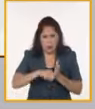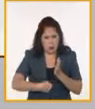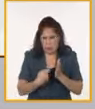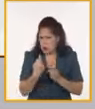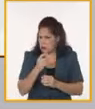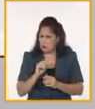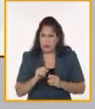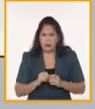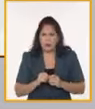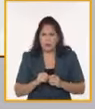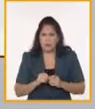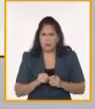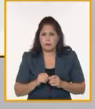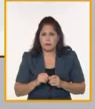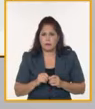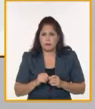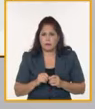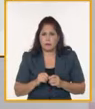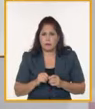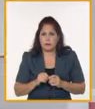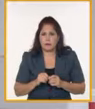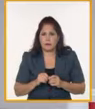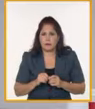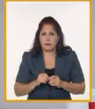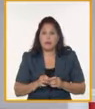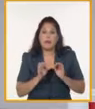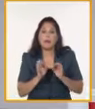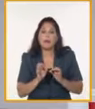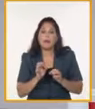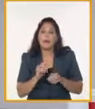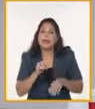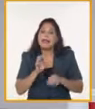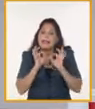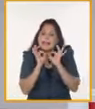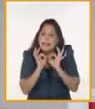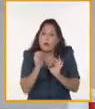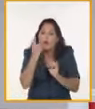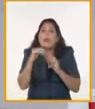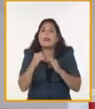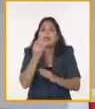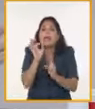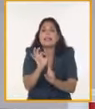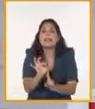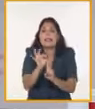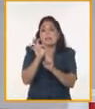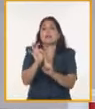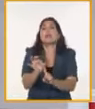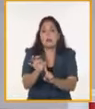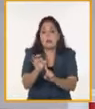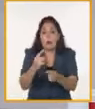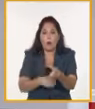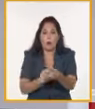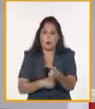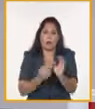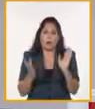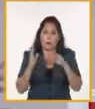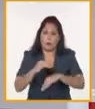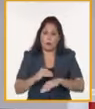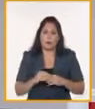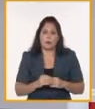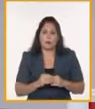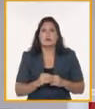es es una cuestión que eventual es una cuestión puntual es una es una una cuestión que no es habitual pero usted